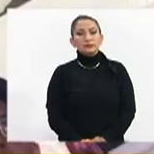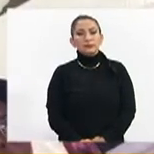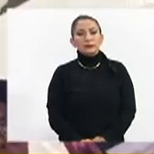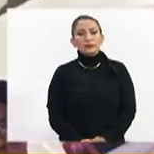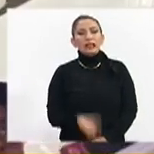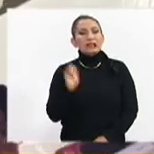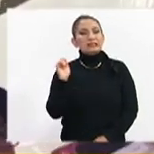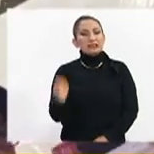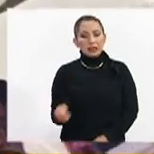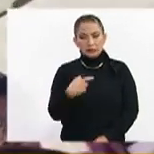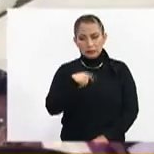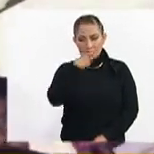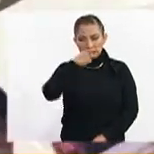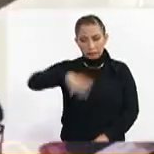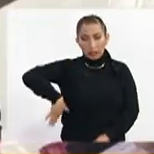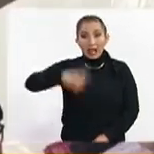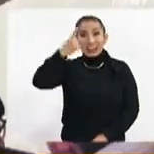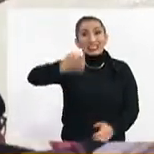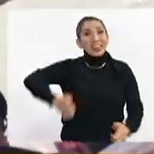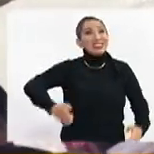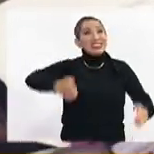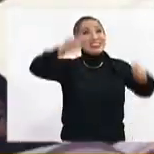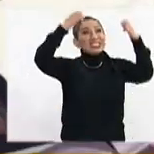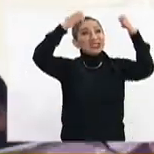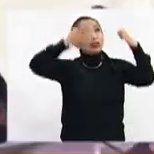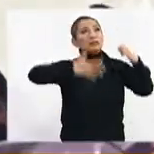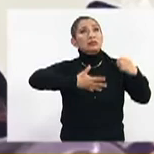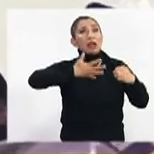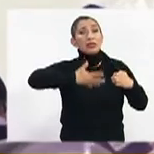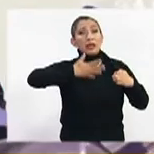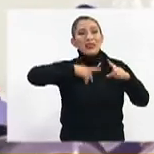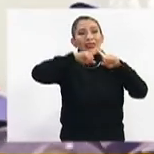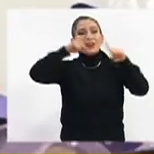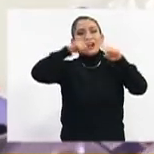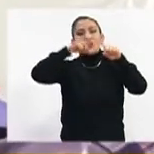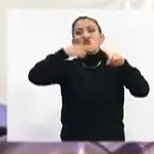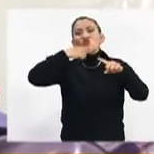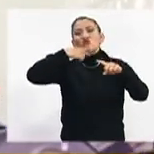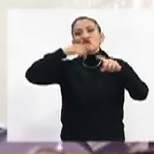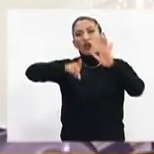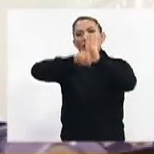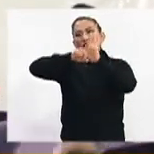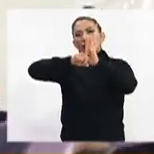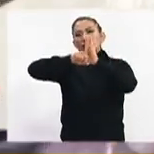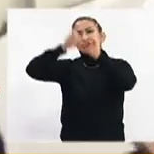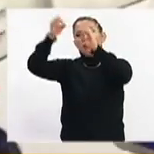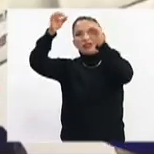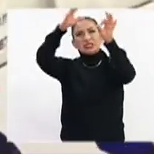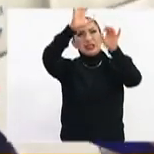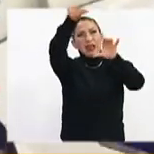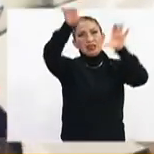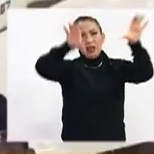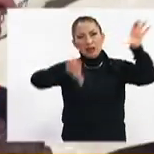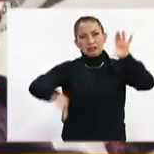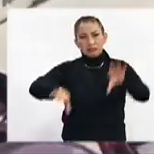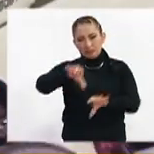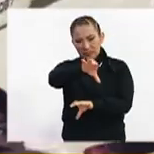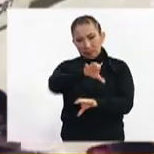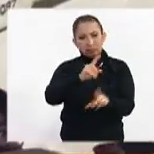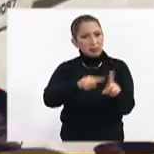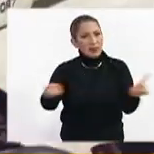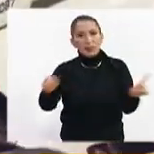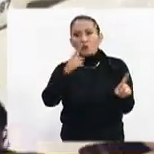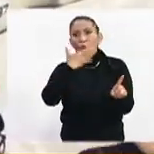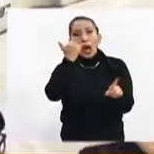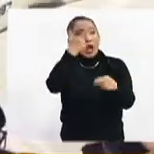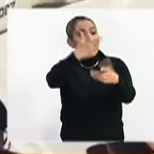Se trata, como ustedes saben, de un edificio que tenía distintos usos, distintos fines, distintos despachos. No